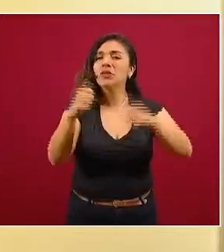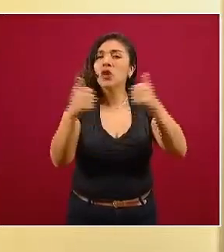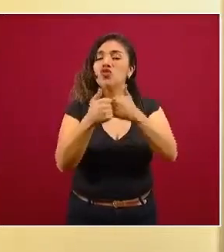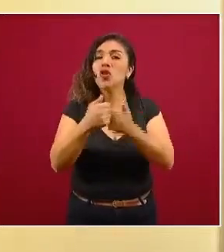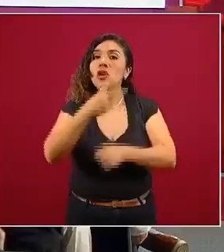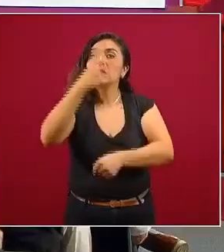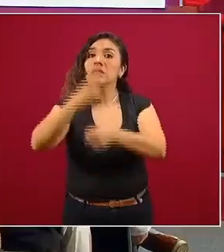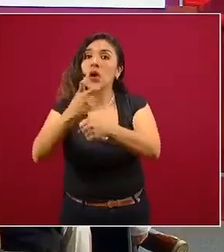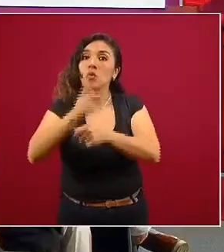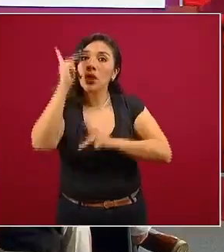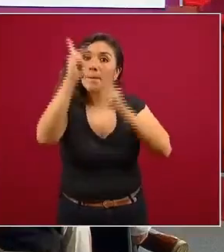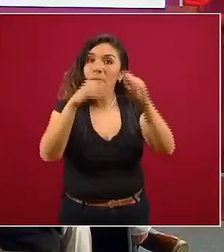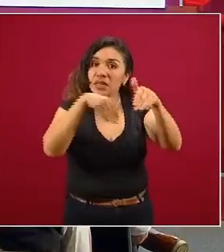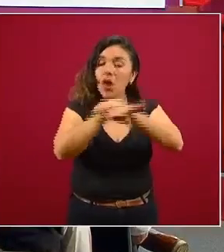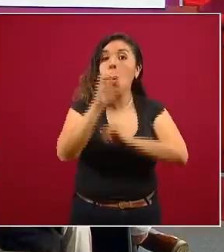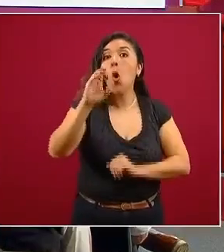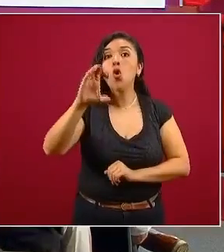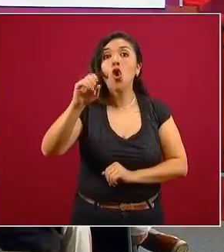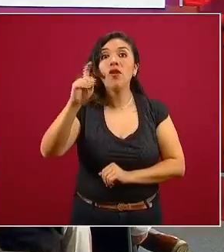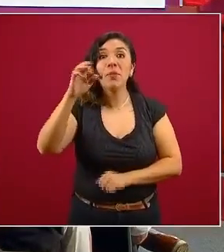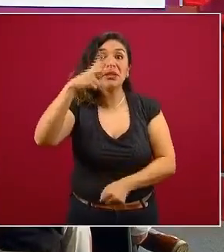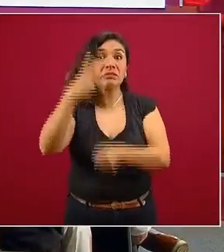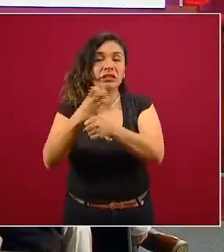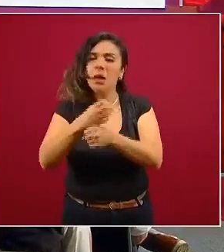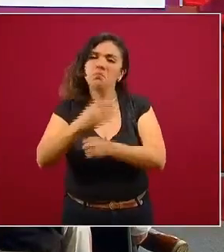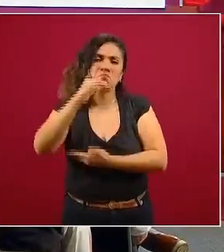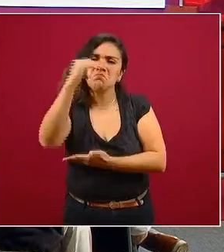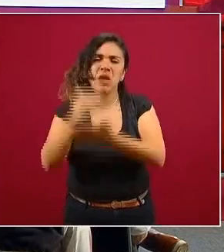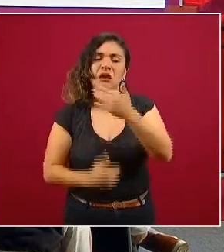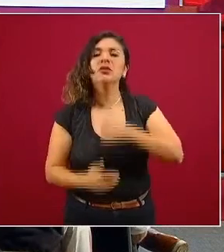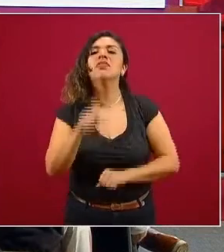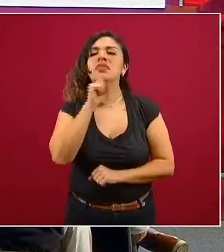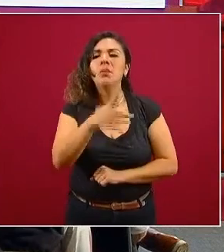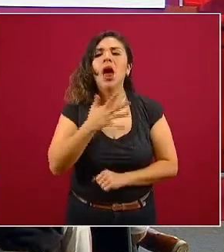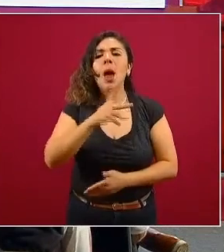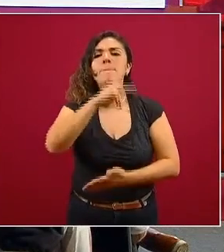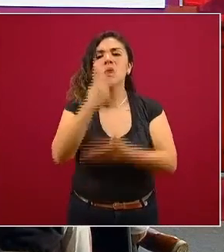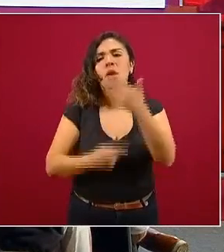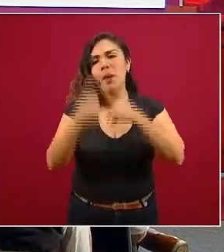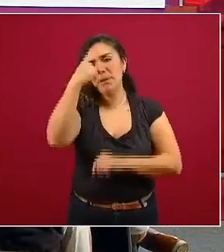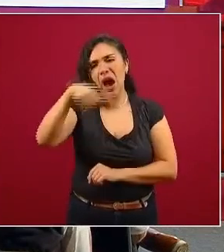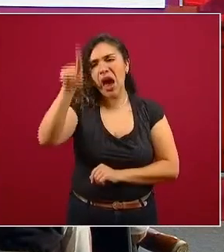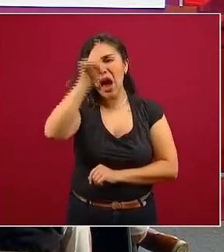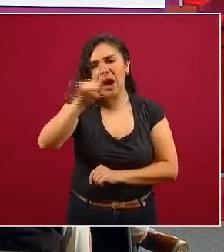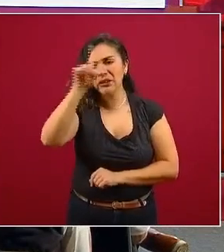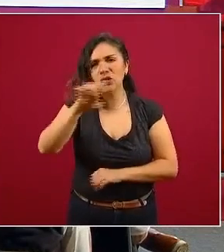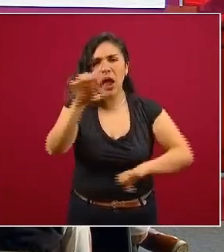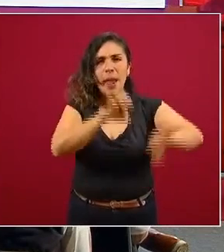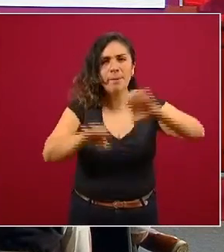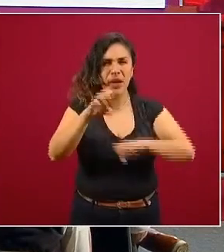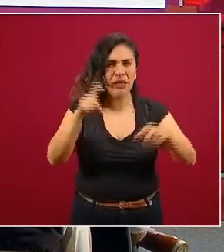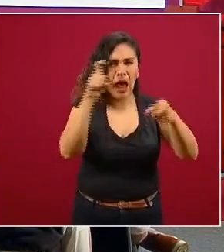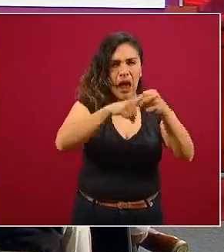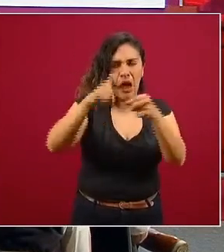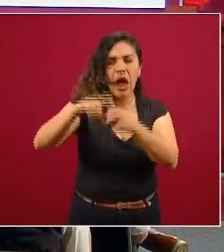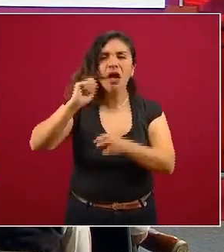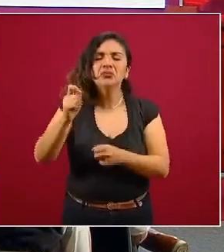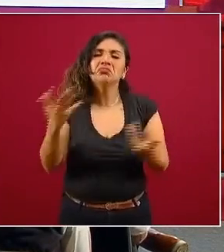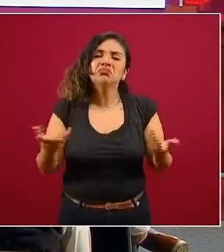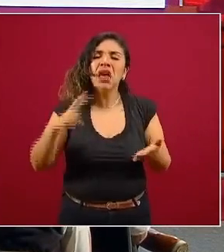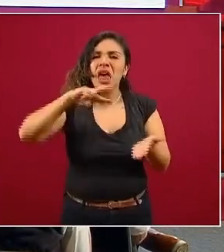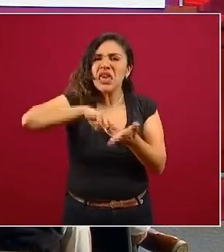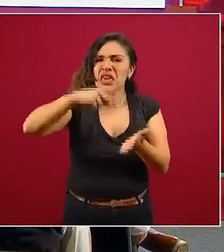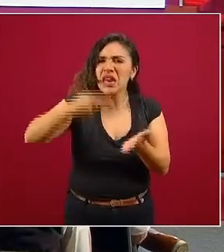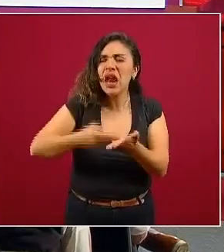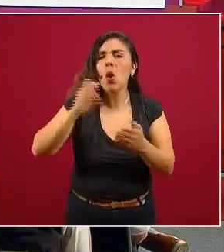una visita de la COFEPRIS. Tenemos también un programa de asesoría para empresas afiliadas. Esto quiere decir que los